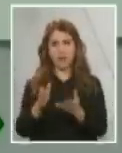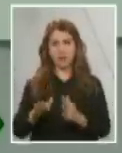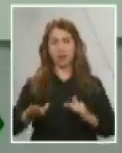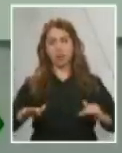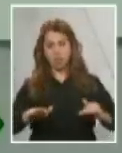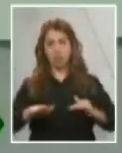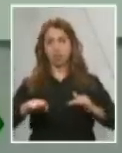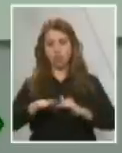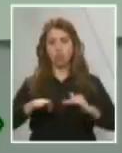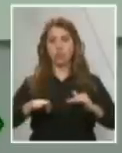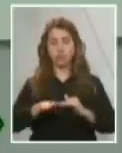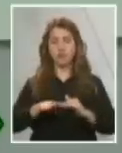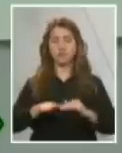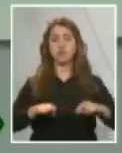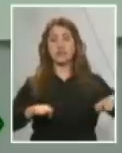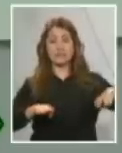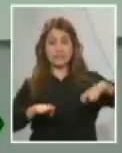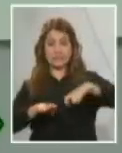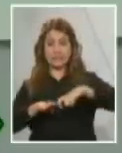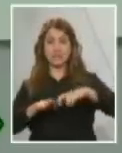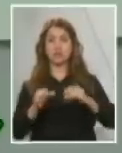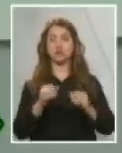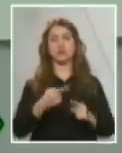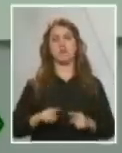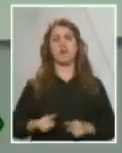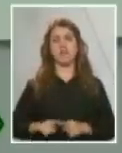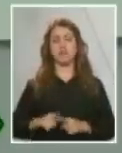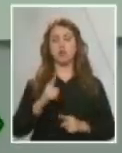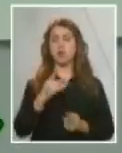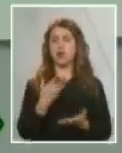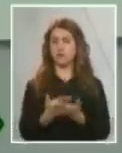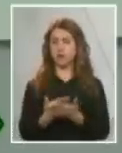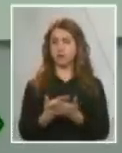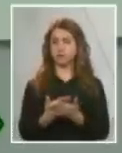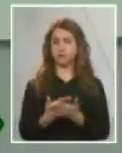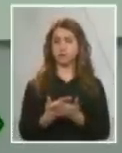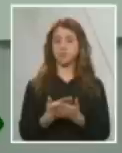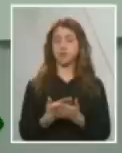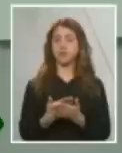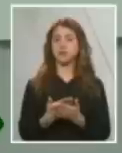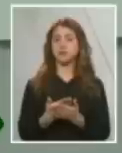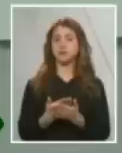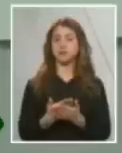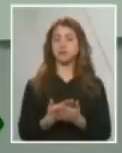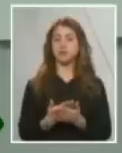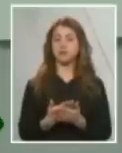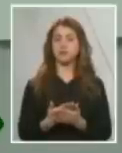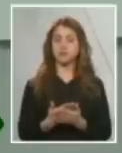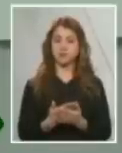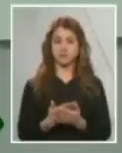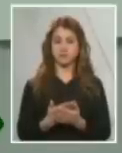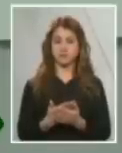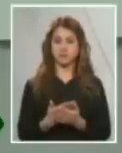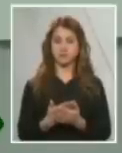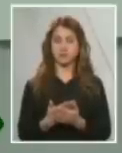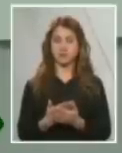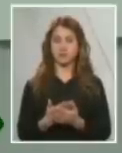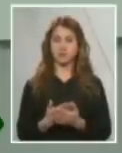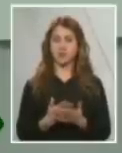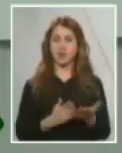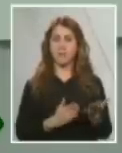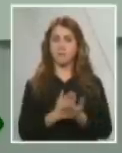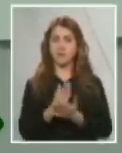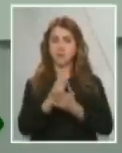como, igual me ha pasado hartas veces, Una vez me dio así como la tonterita y